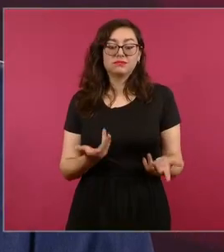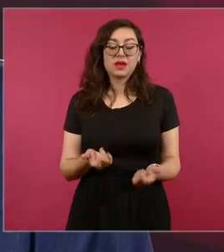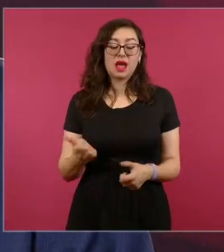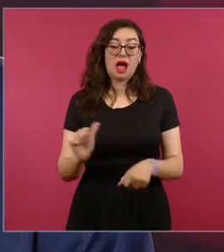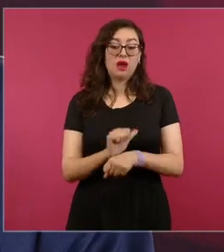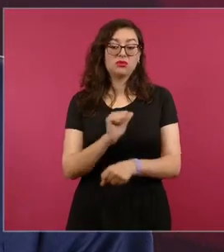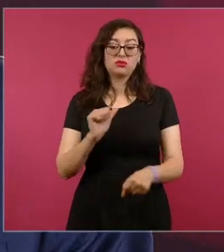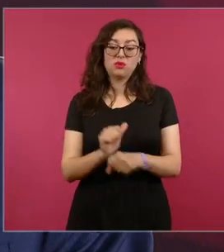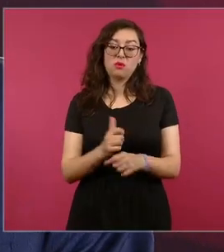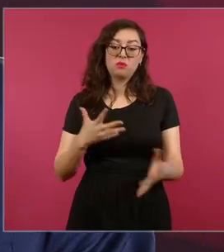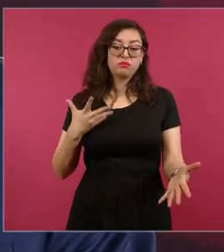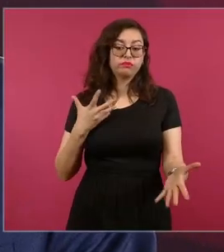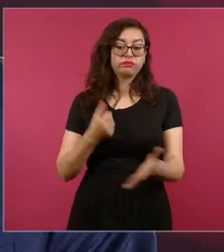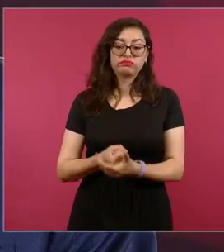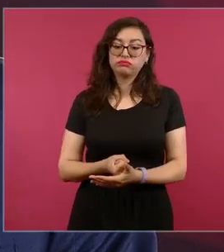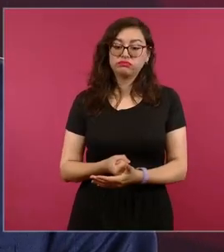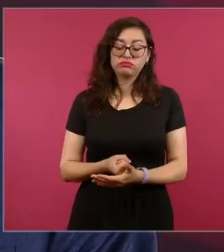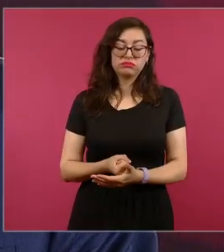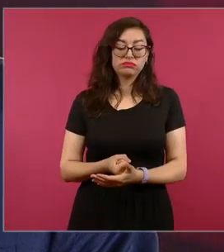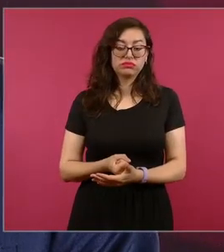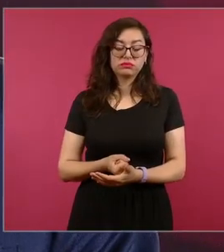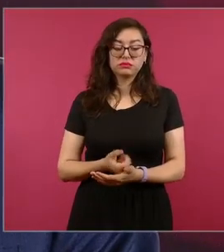automovilístico.